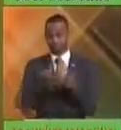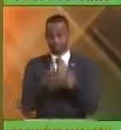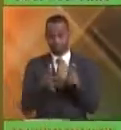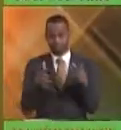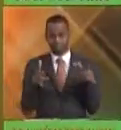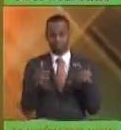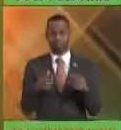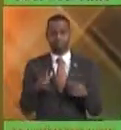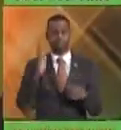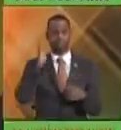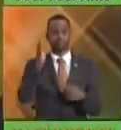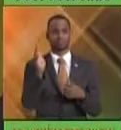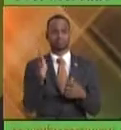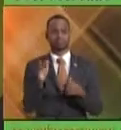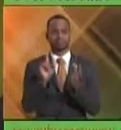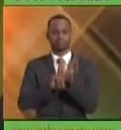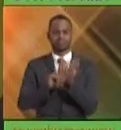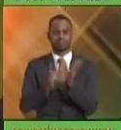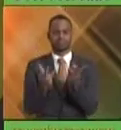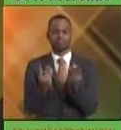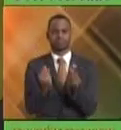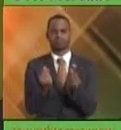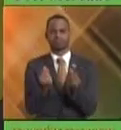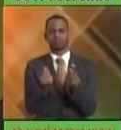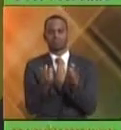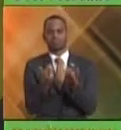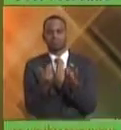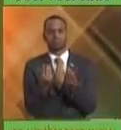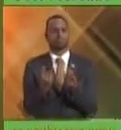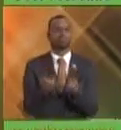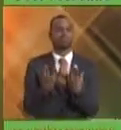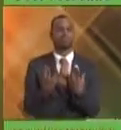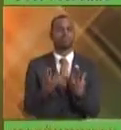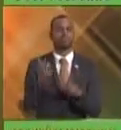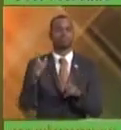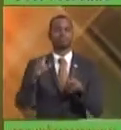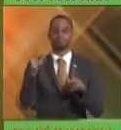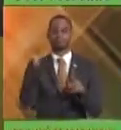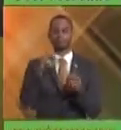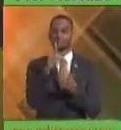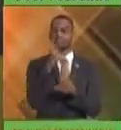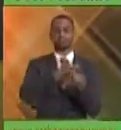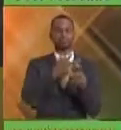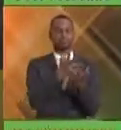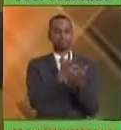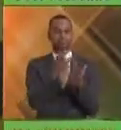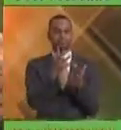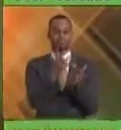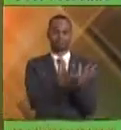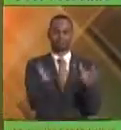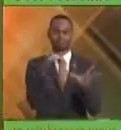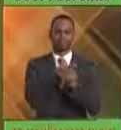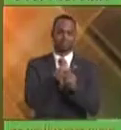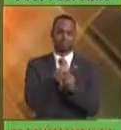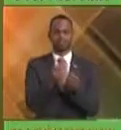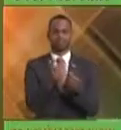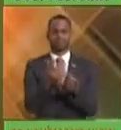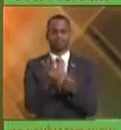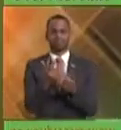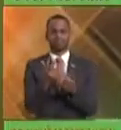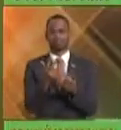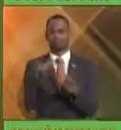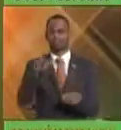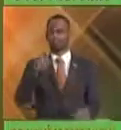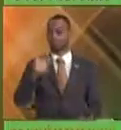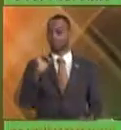cuando tendremos un índice que mida incluso en el primer trimestre en el segundo es